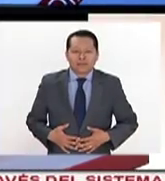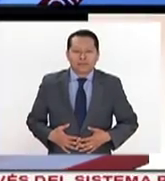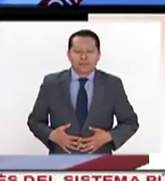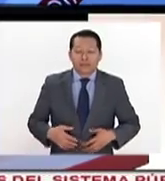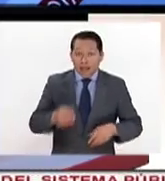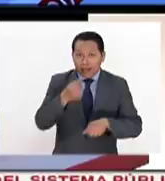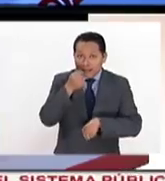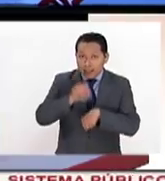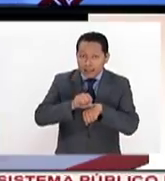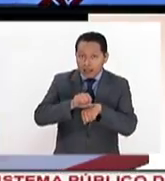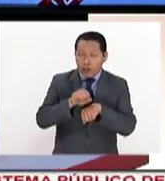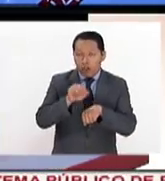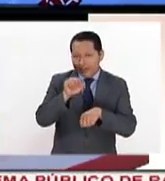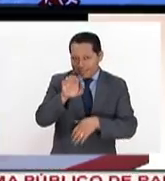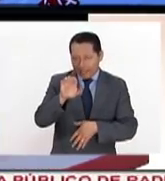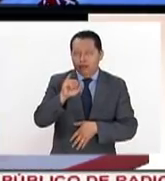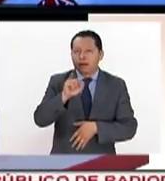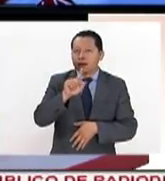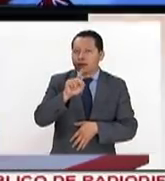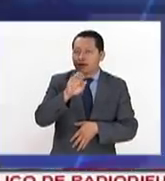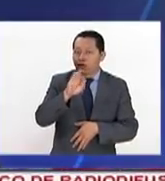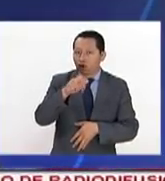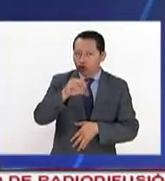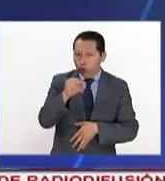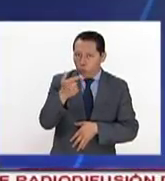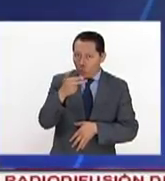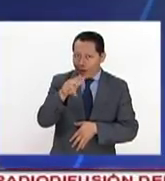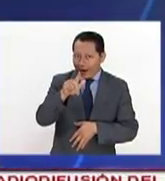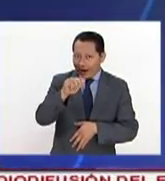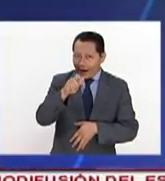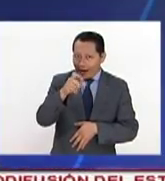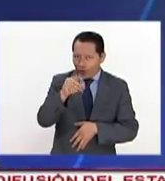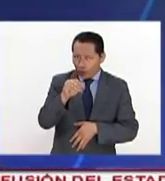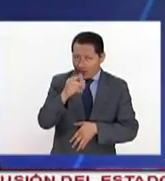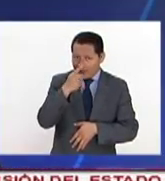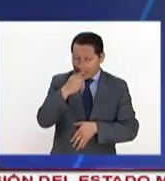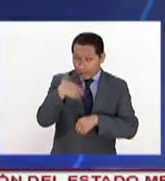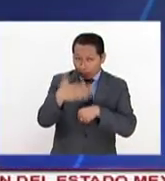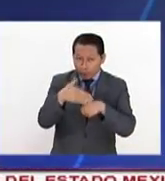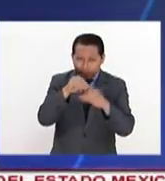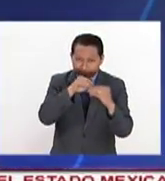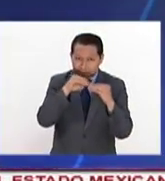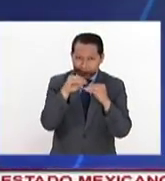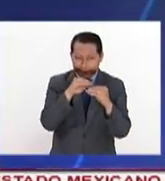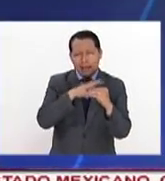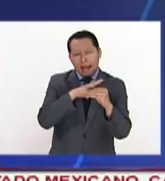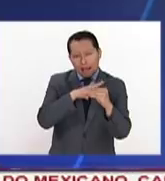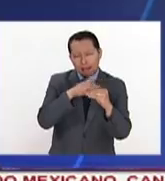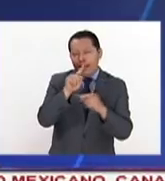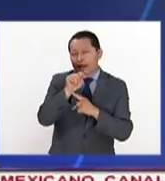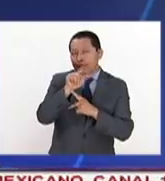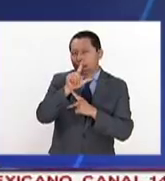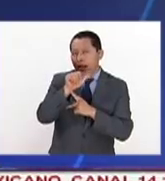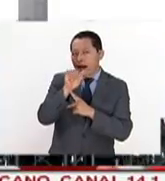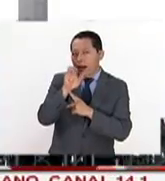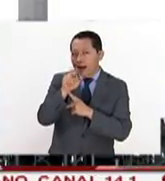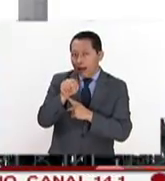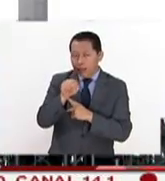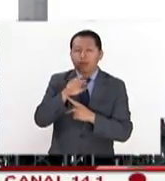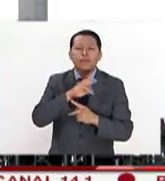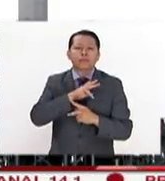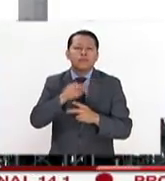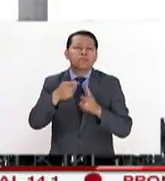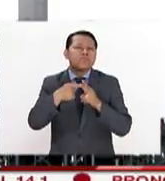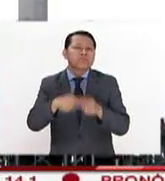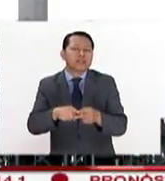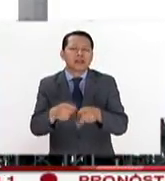El secretario de Economía, Ildefonso Guajardo, aseguró que en la próxima ronda de negociación del Tratado de Libre Comercio de América del Norte, que